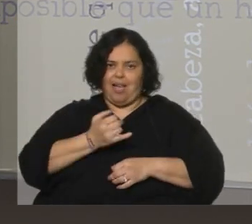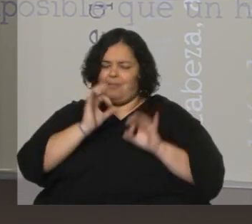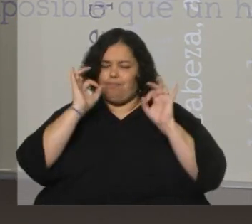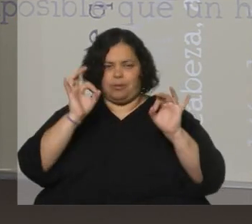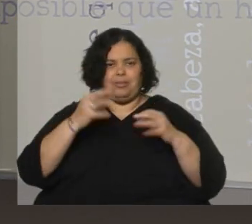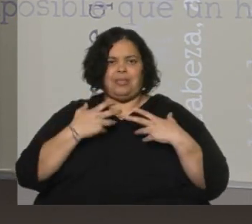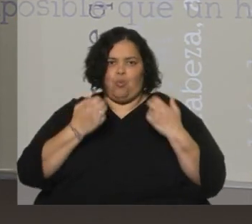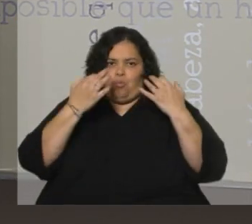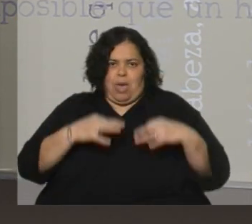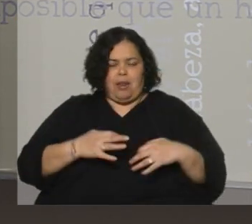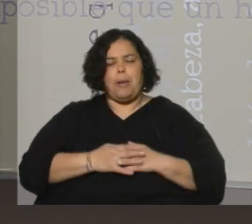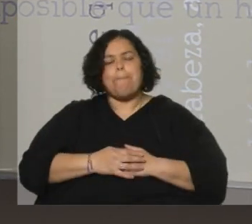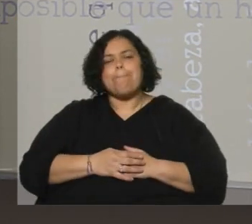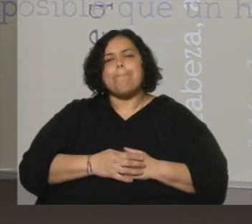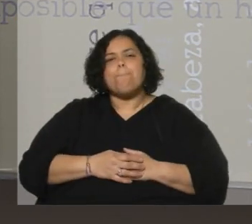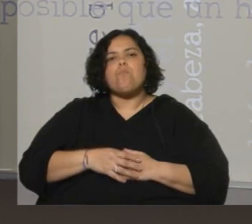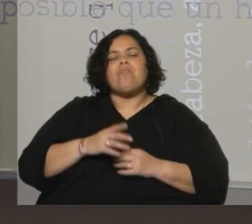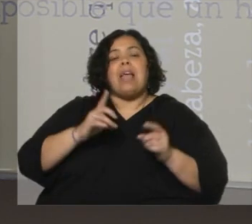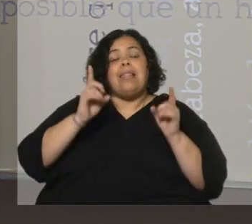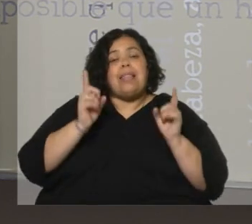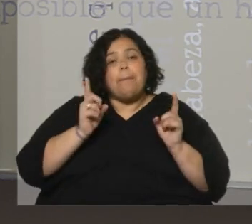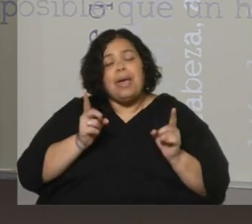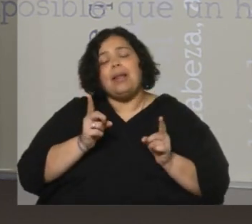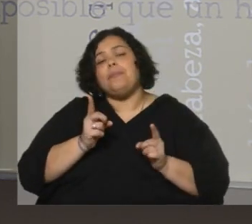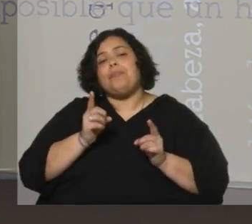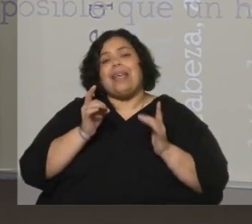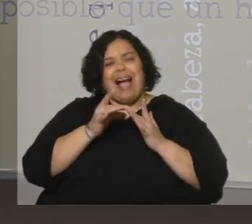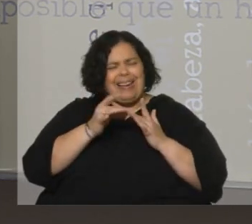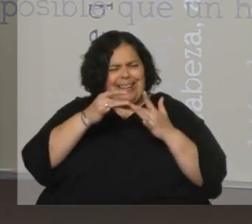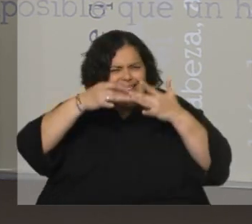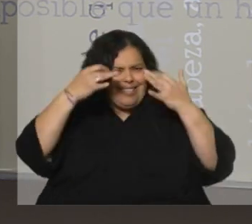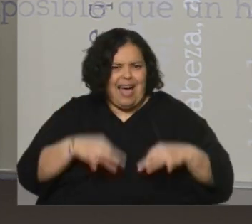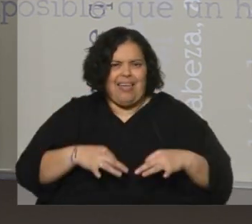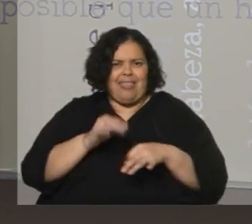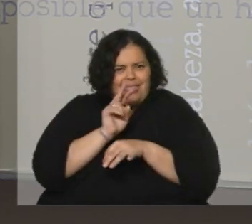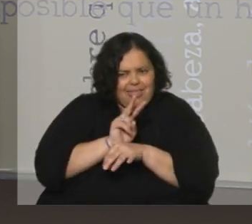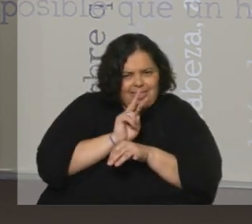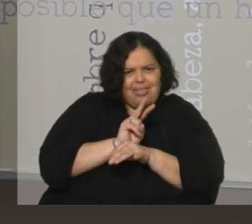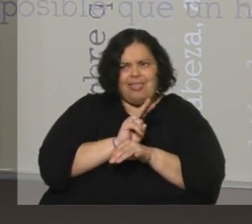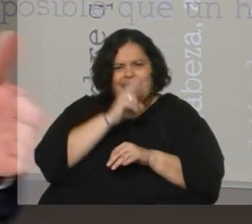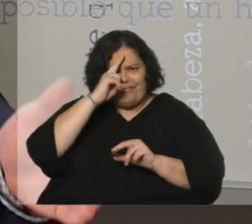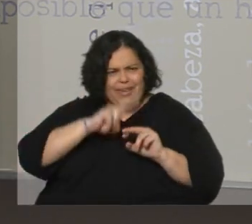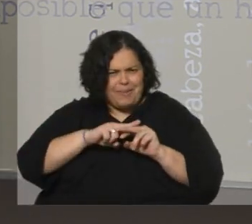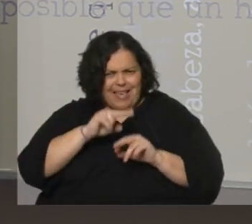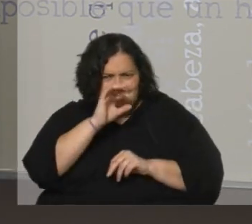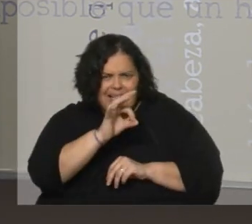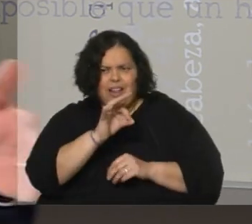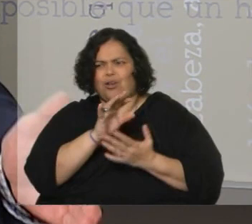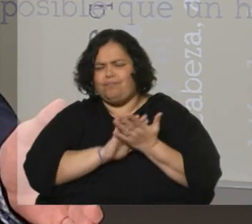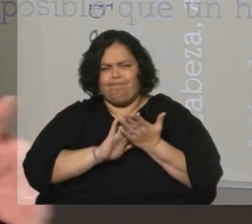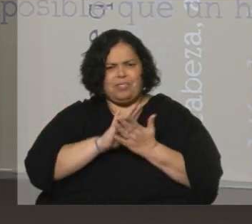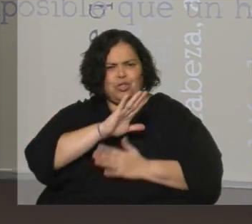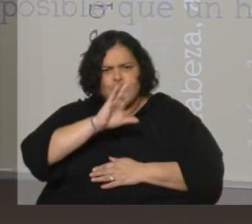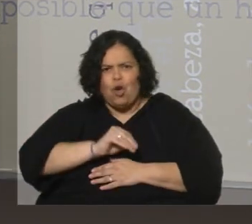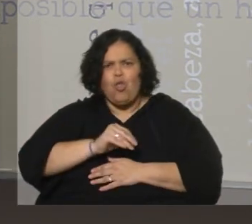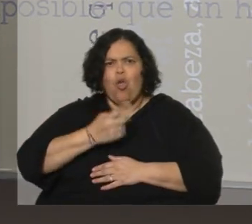recaudatorio acá salió desde un tema de poder eh demostrar inocuidad de de calidad inocuidad decir bueno pasa algo aparece algo bueno Dónde estaba